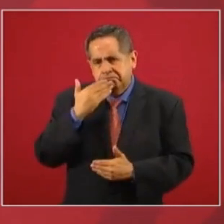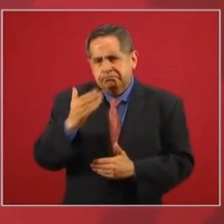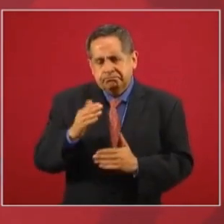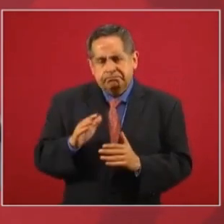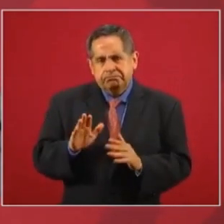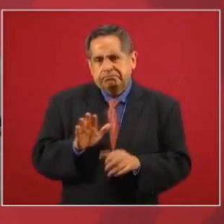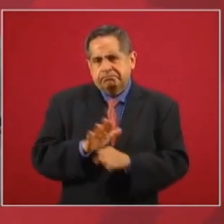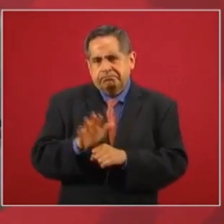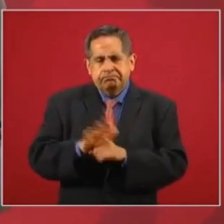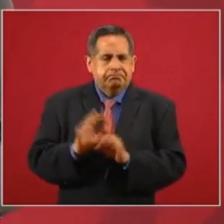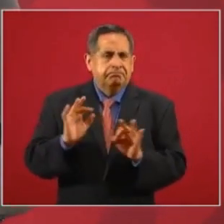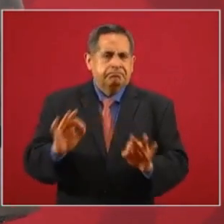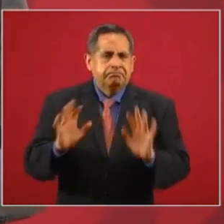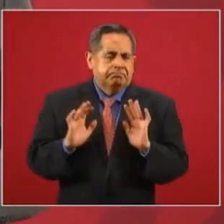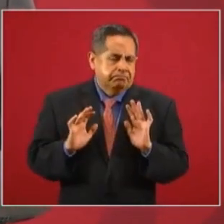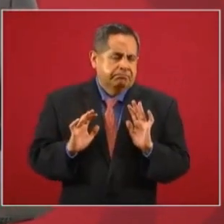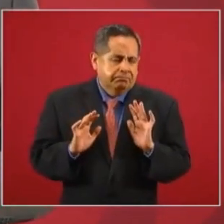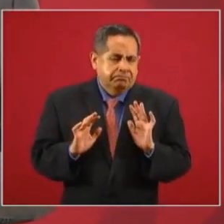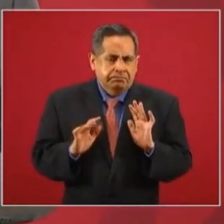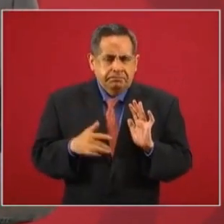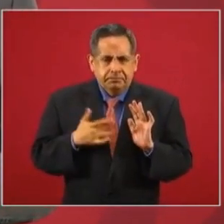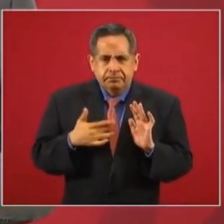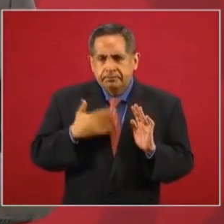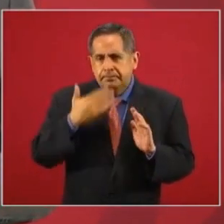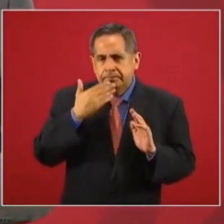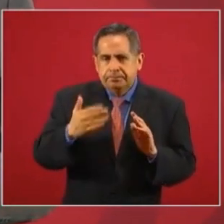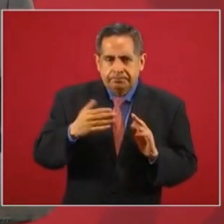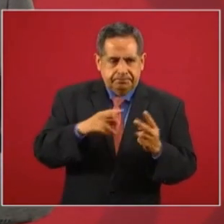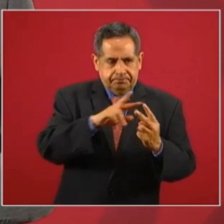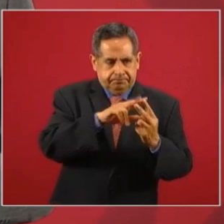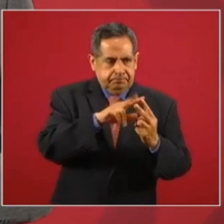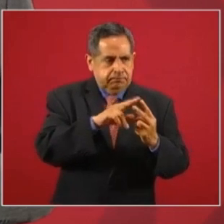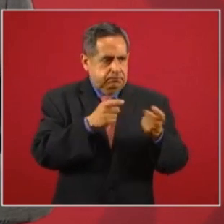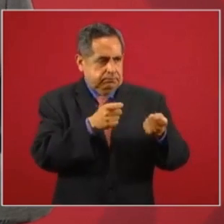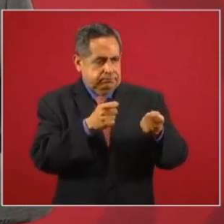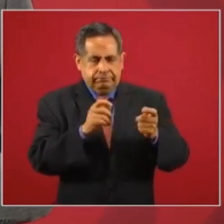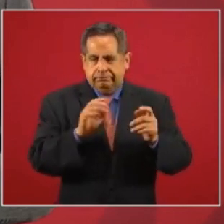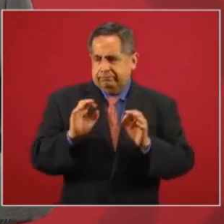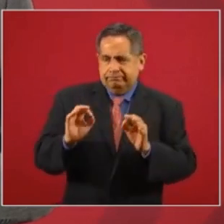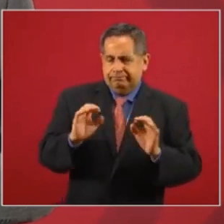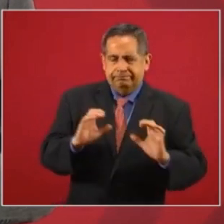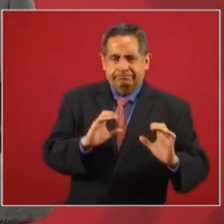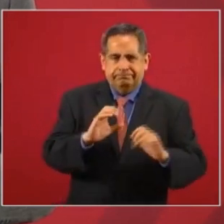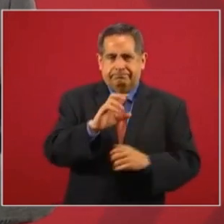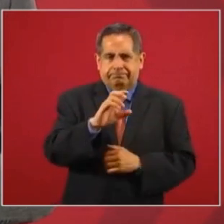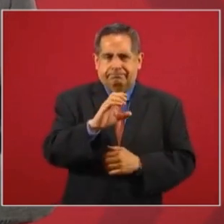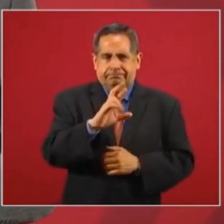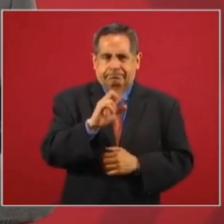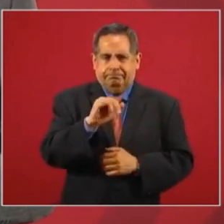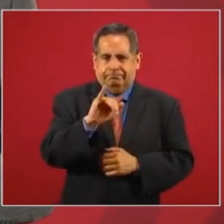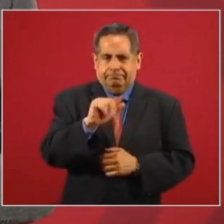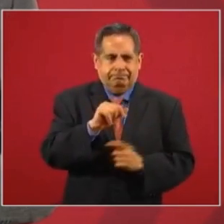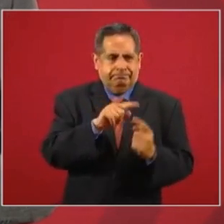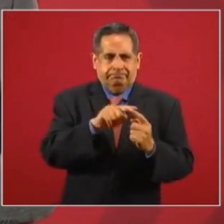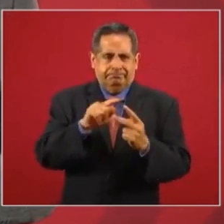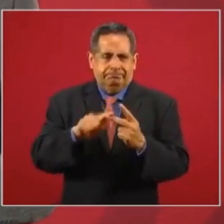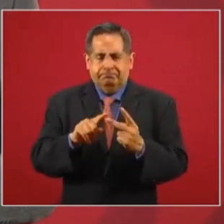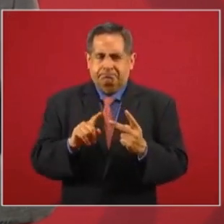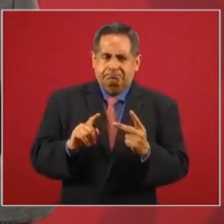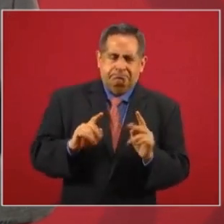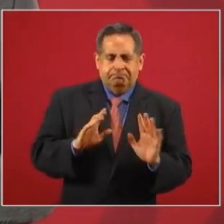en la atención de las dos crisis, en